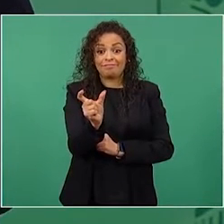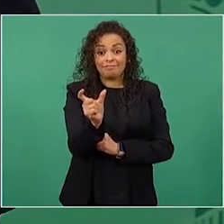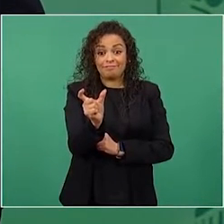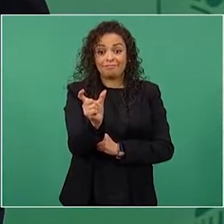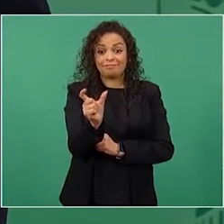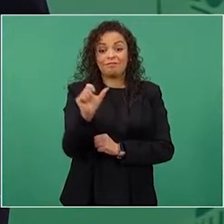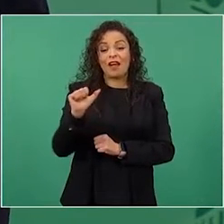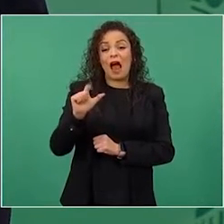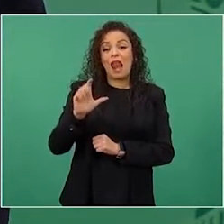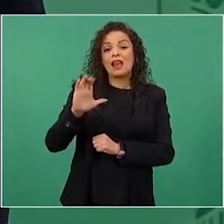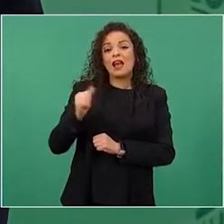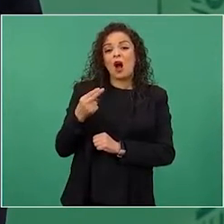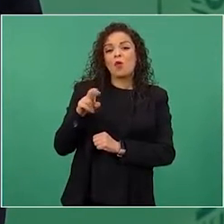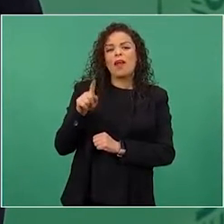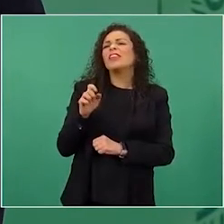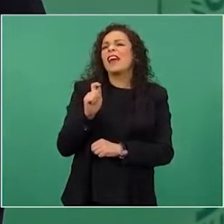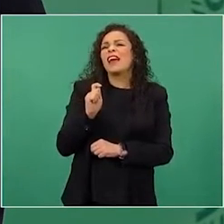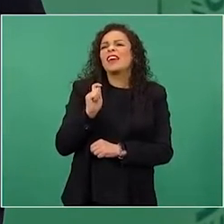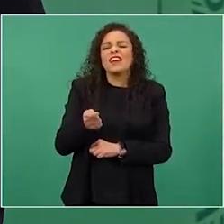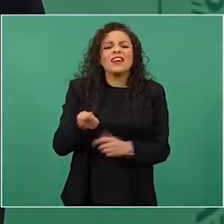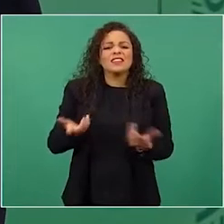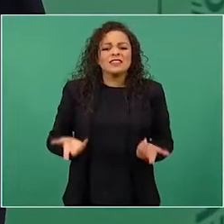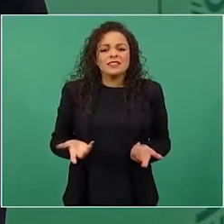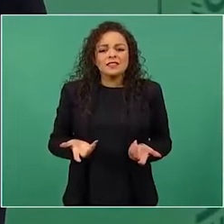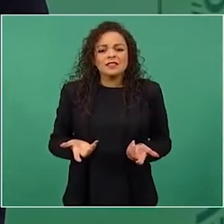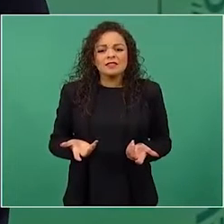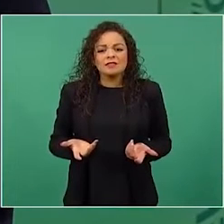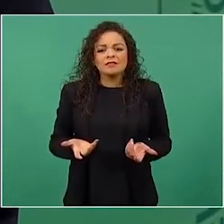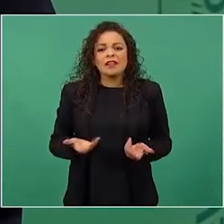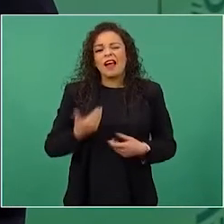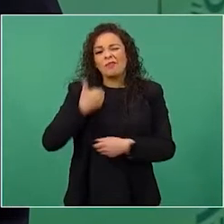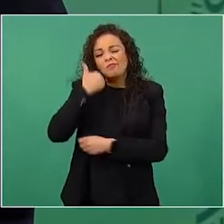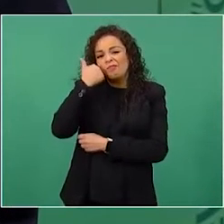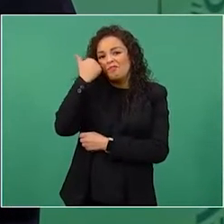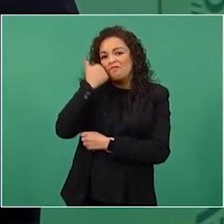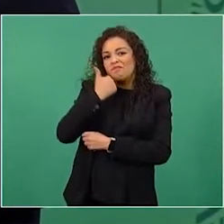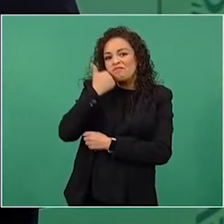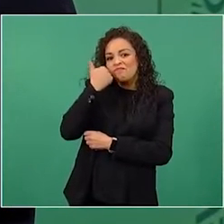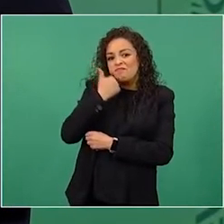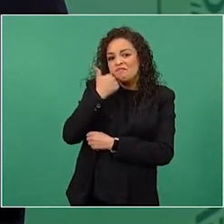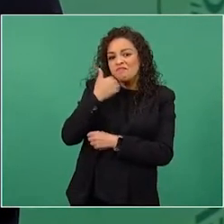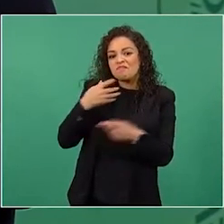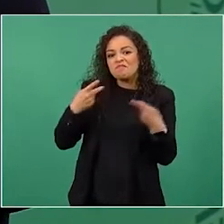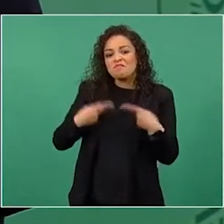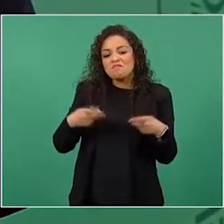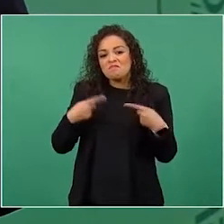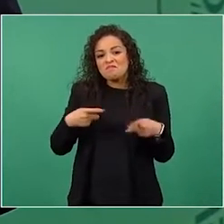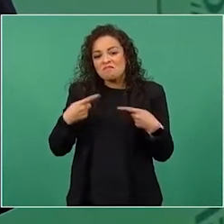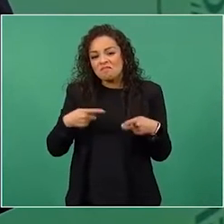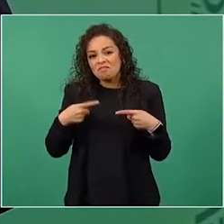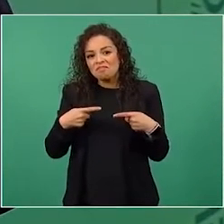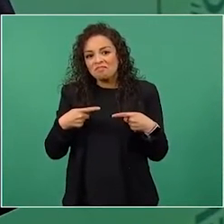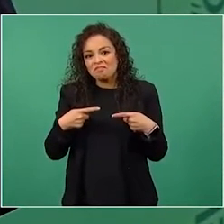El cahuete, pues, es un lambiscón, un barbero.